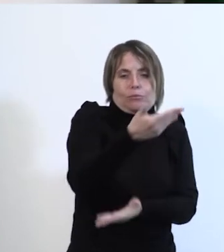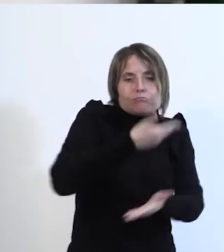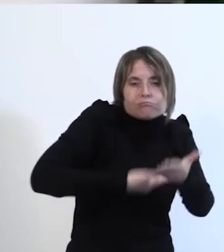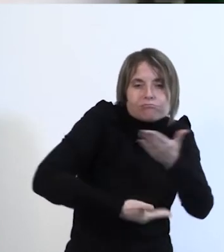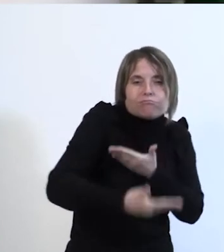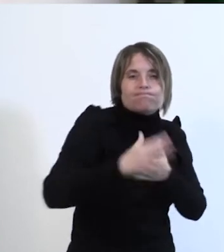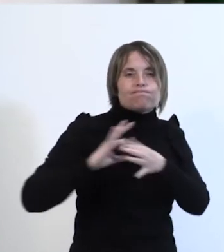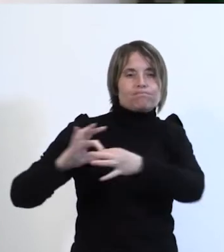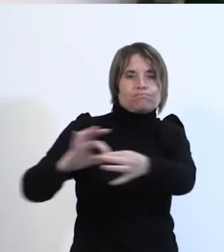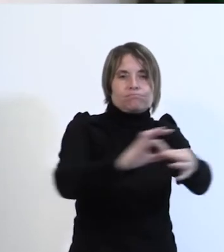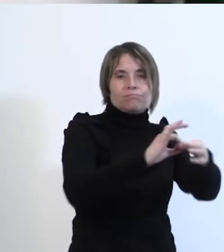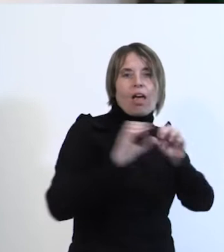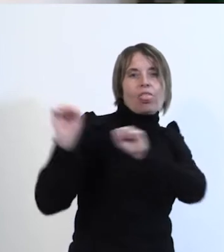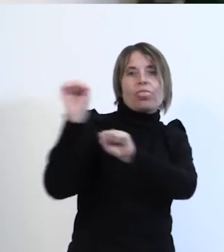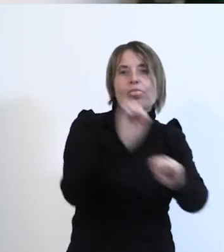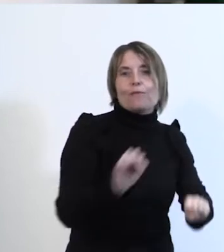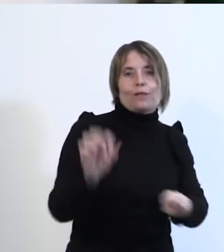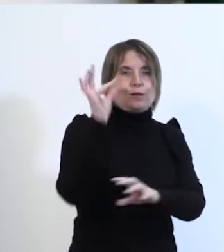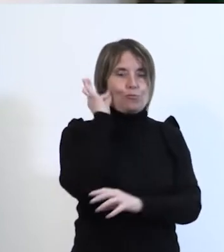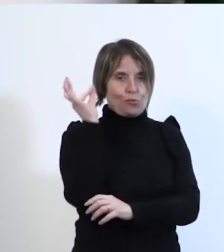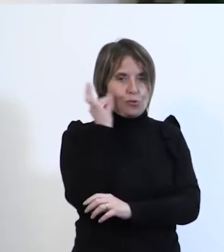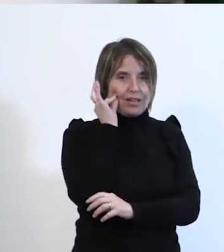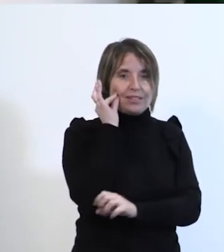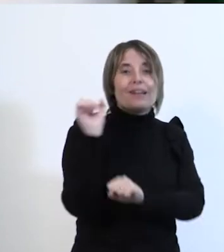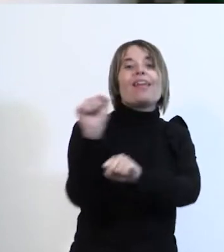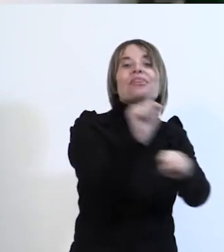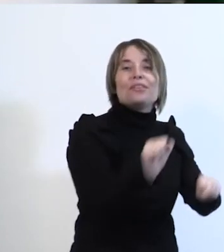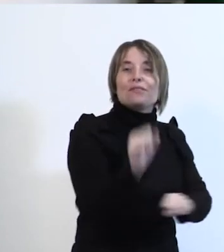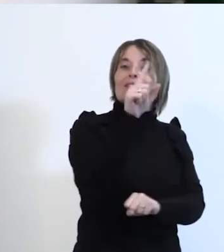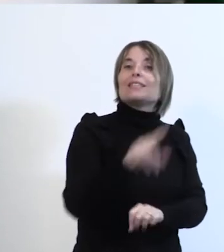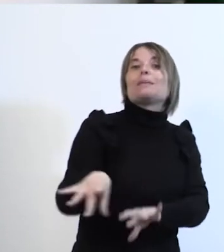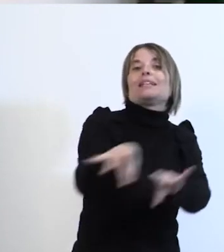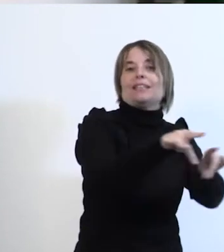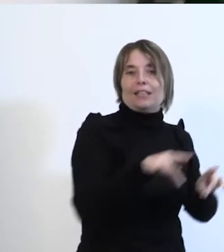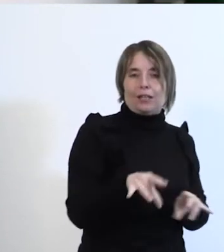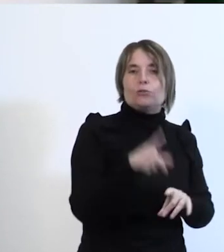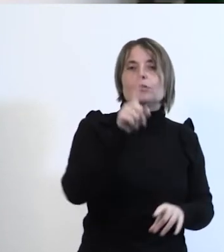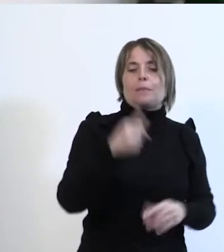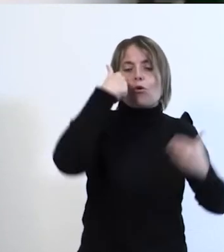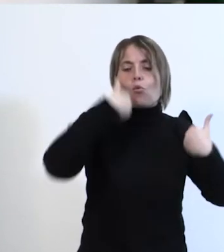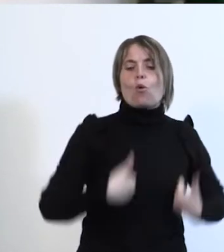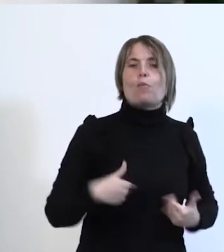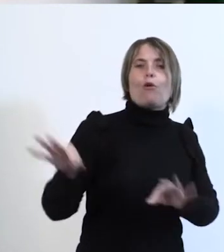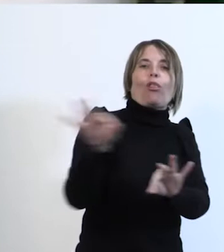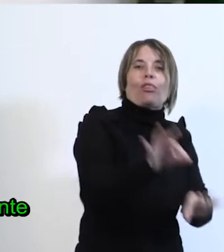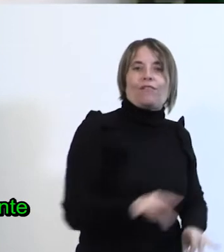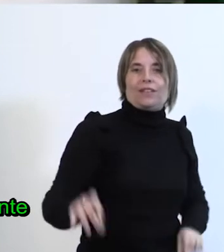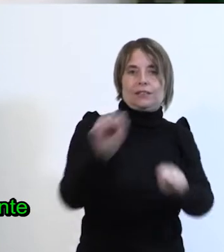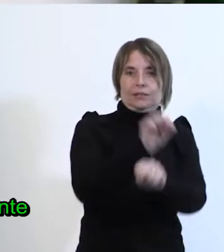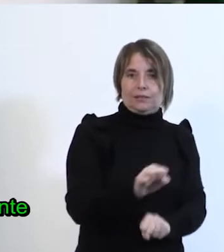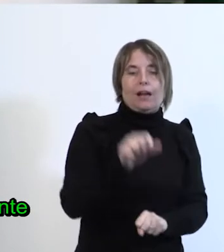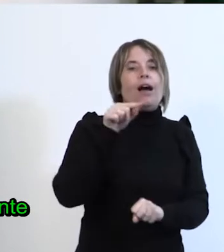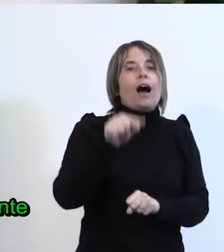la mano con otras para defenderse y defienden su territorio, incluyendo su propio cuerpo. Y ahí